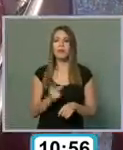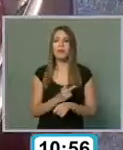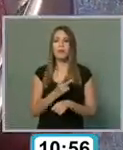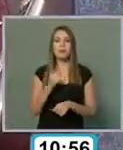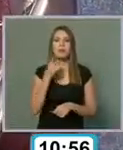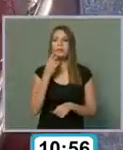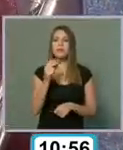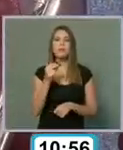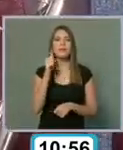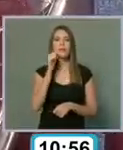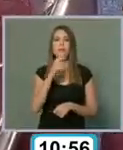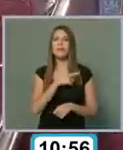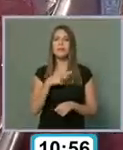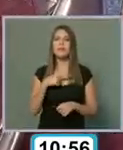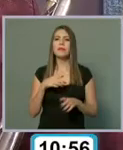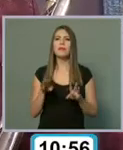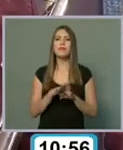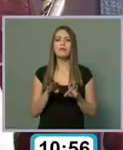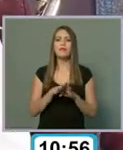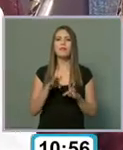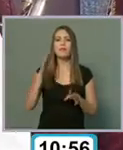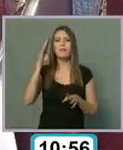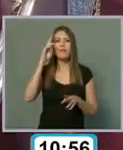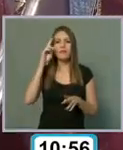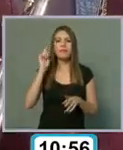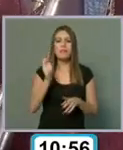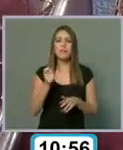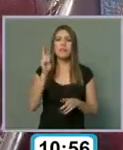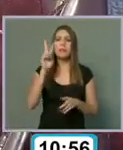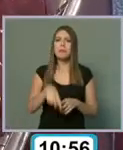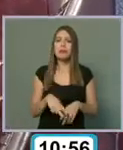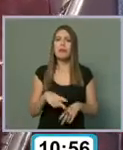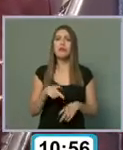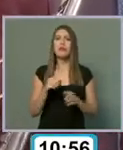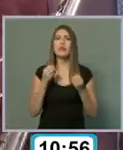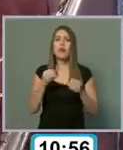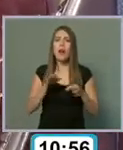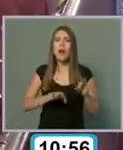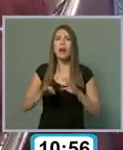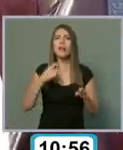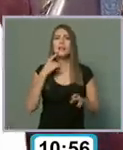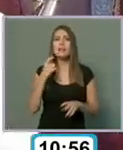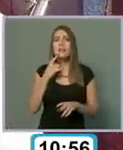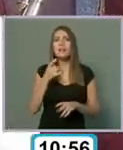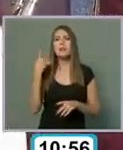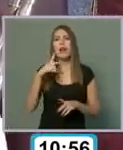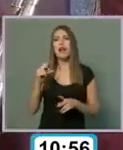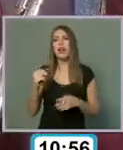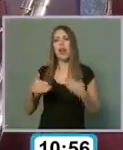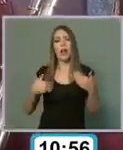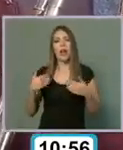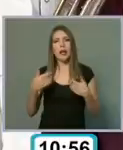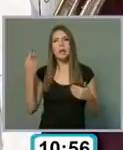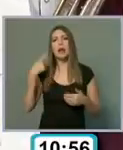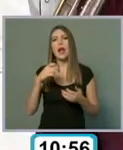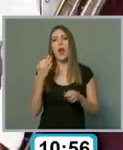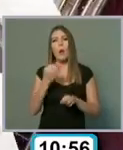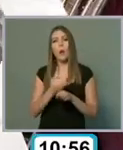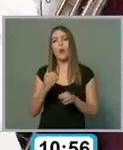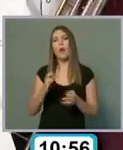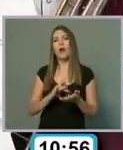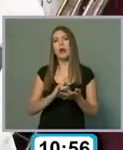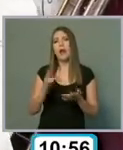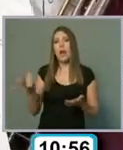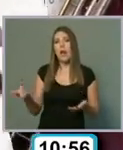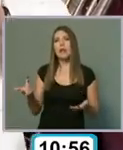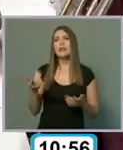siempre los pies en la tierra. Ha habido mucho trabajo, mucho esfuerzo, muchas cosas como para no disfrutarlas. Entonces ahorita, gracias a Dios, me